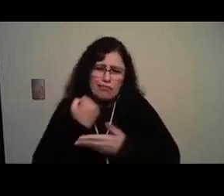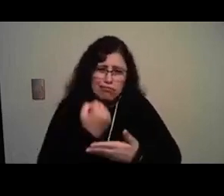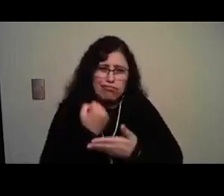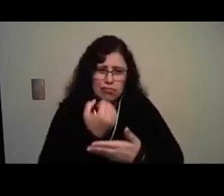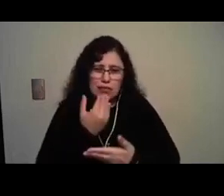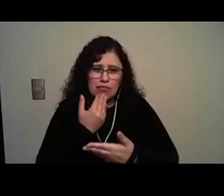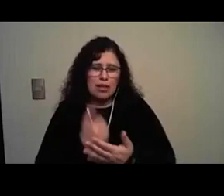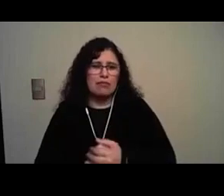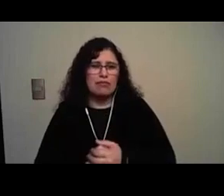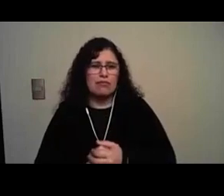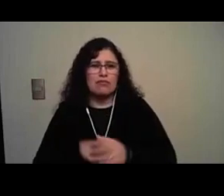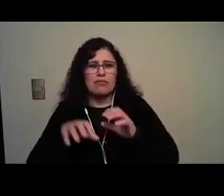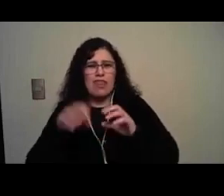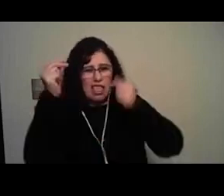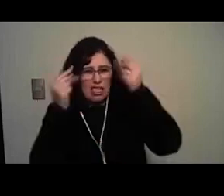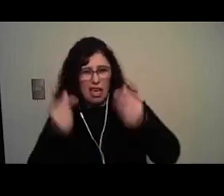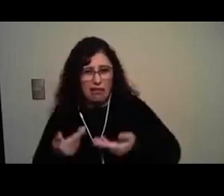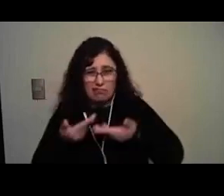ahí con alguna idea, así que